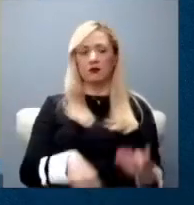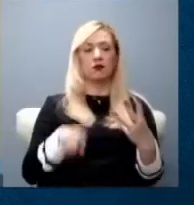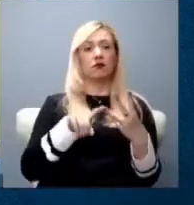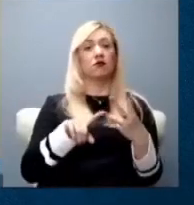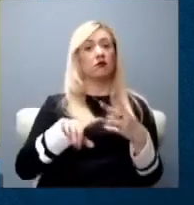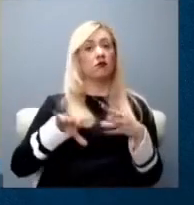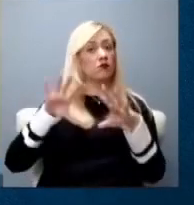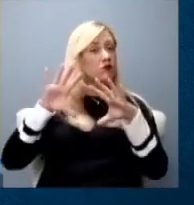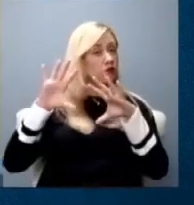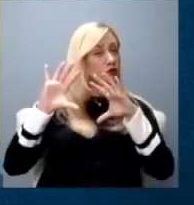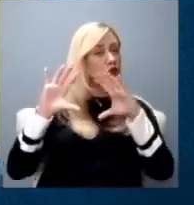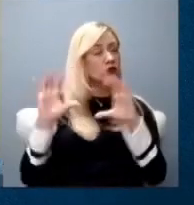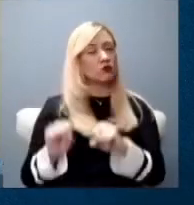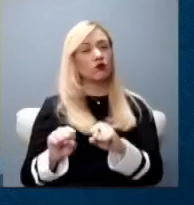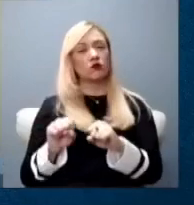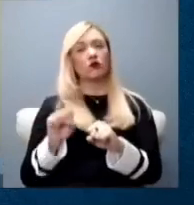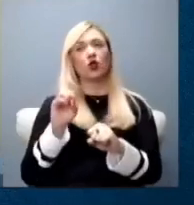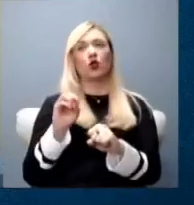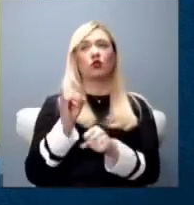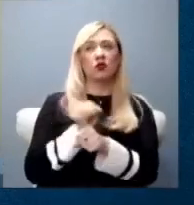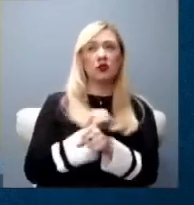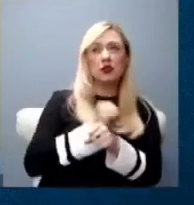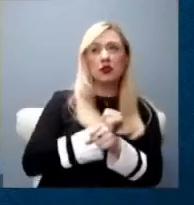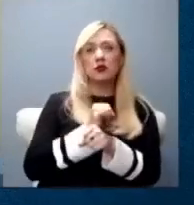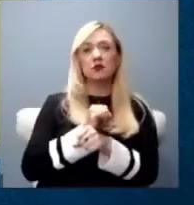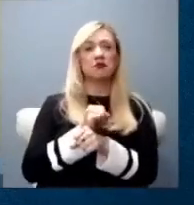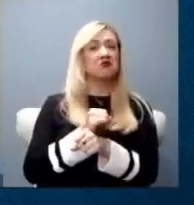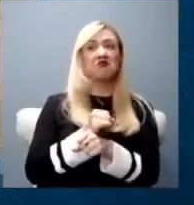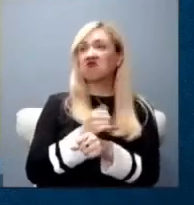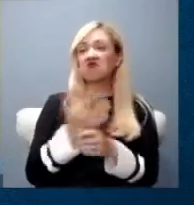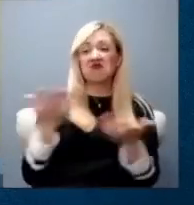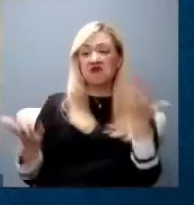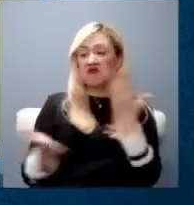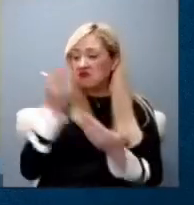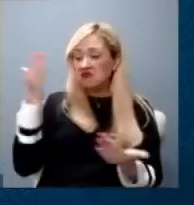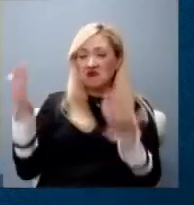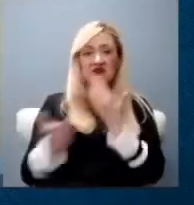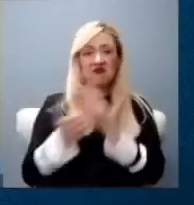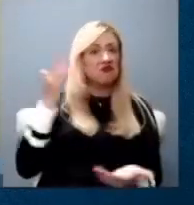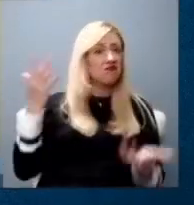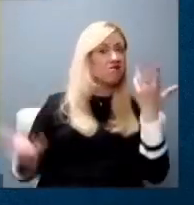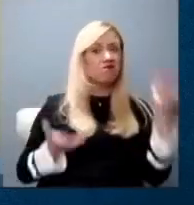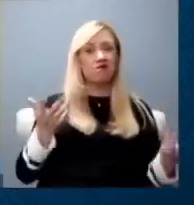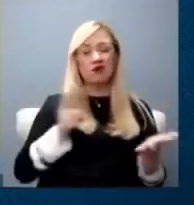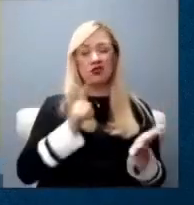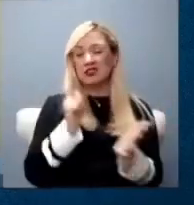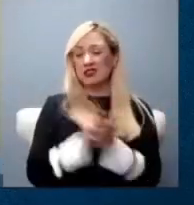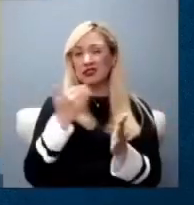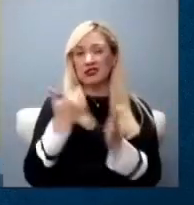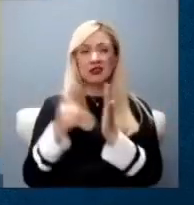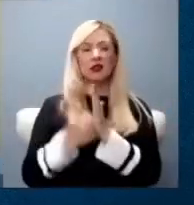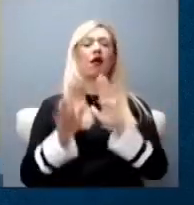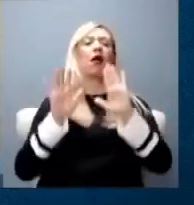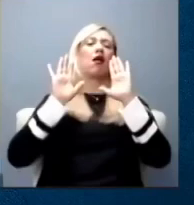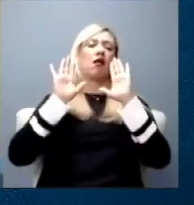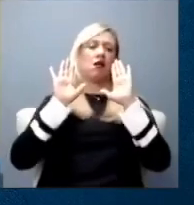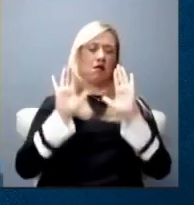penal del Estado a nivel interno es insuficiente por causas ya sea fácticas o jurídicas, entonces se va a activar